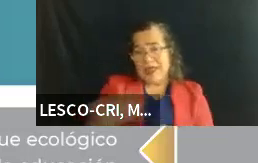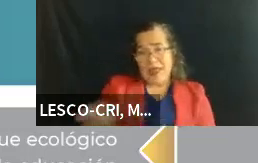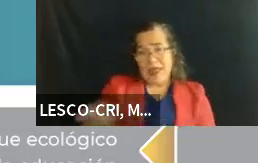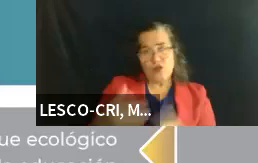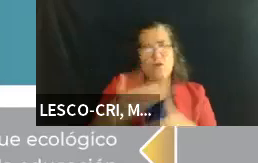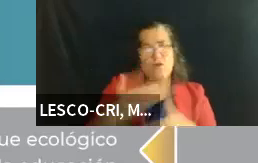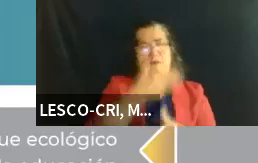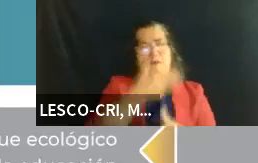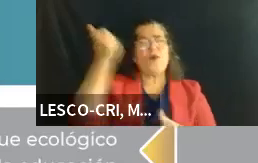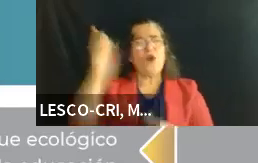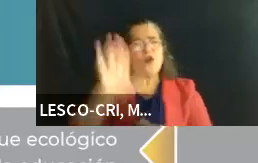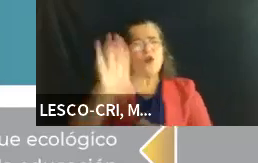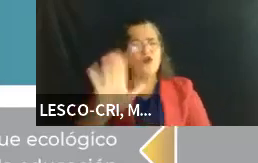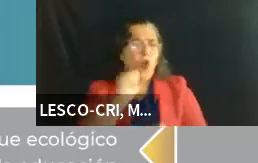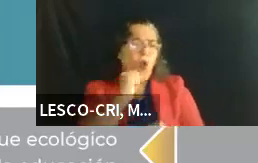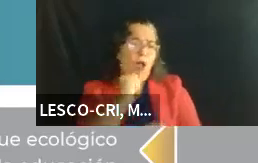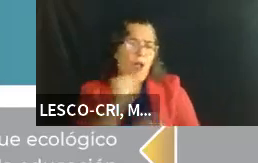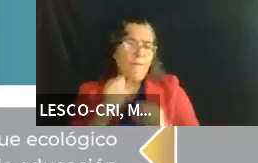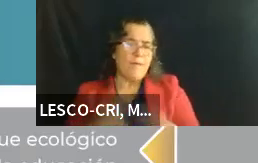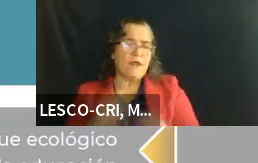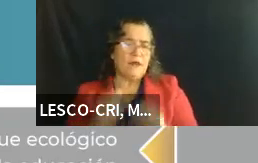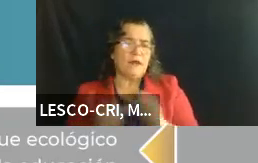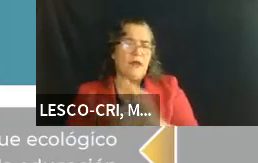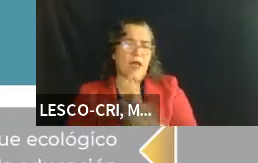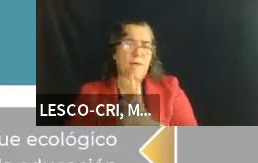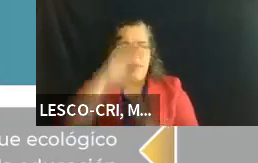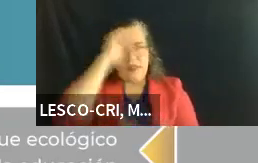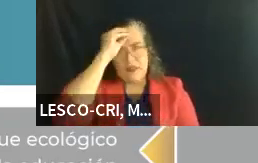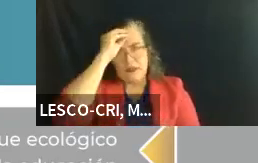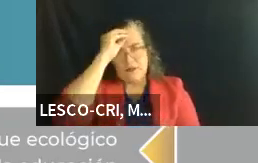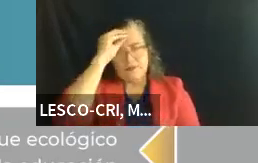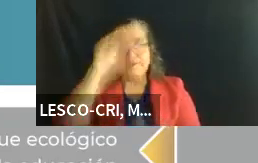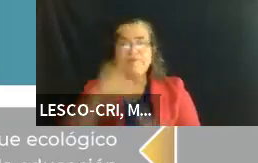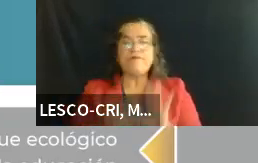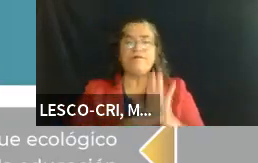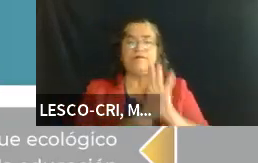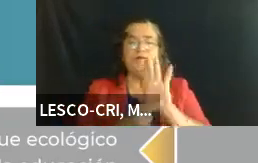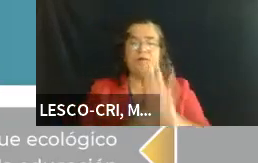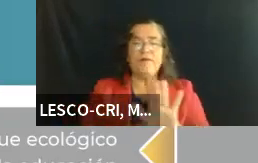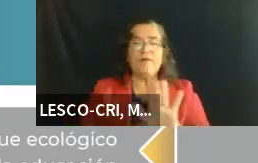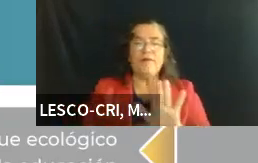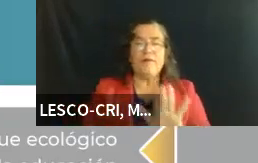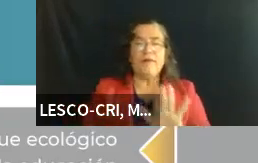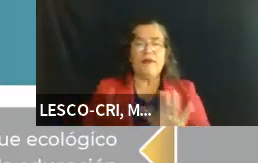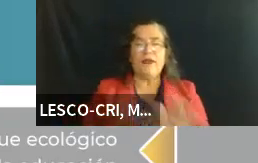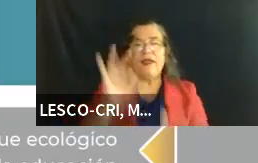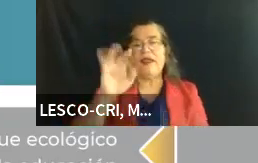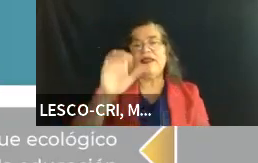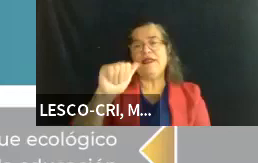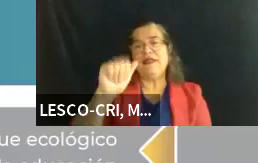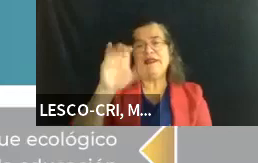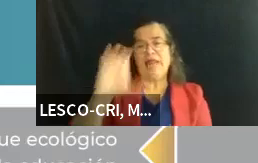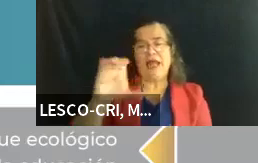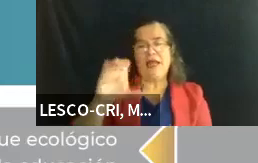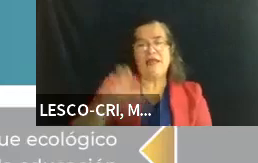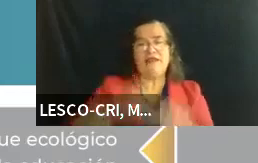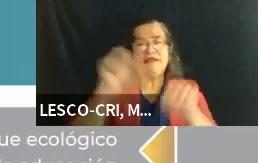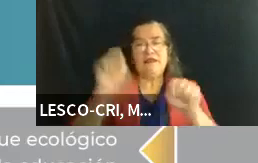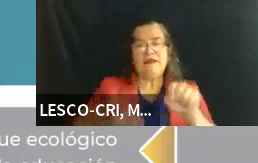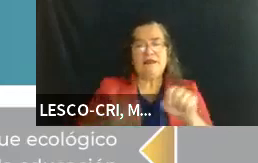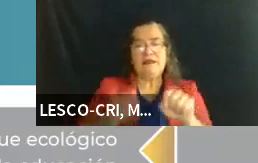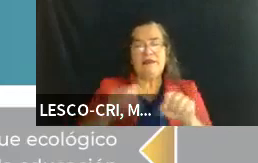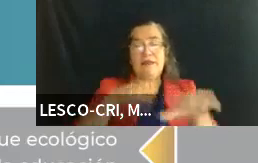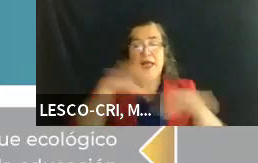su capacidad de aprendizaje. Esto es una representación del TAC, del sistema de actividad humana, que viene de la